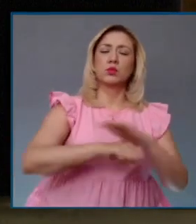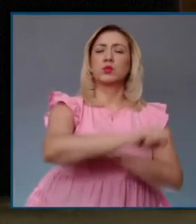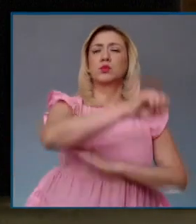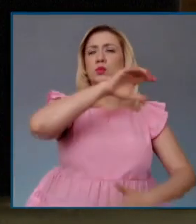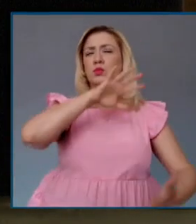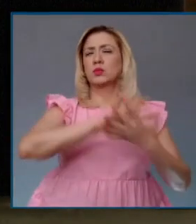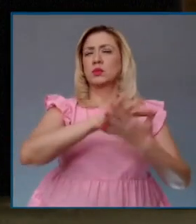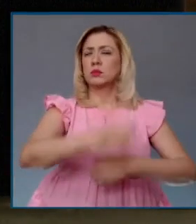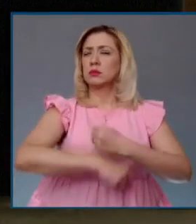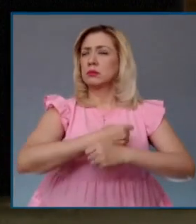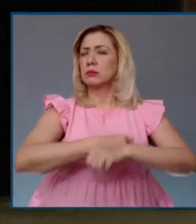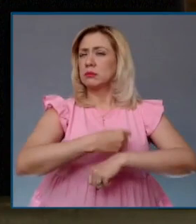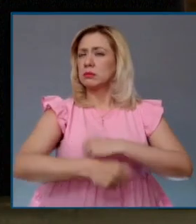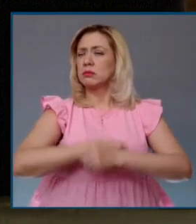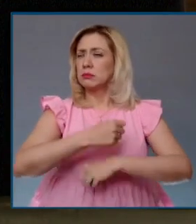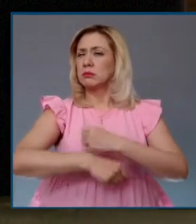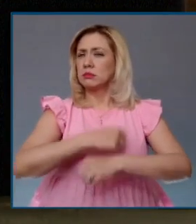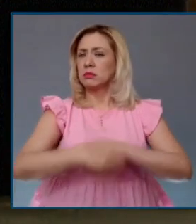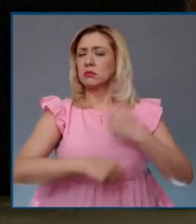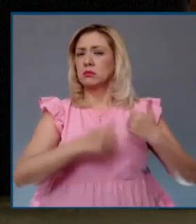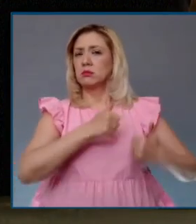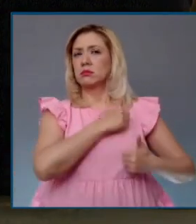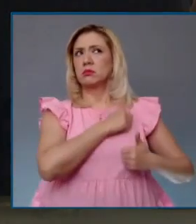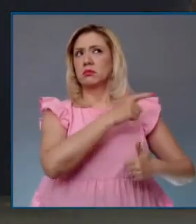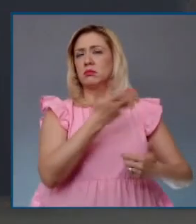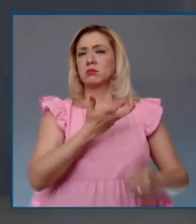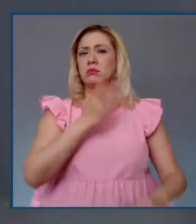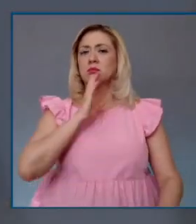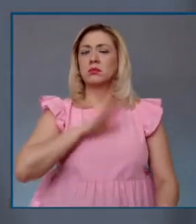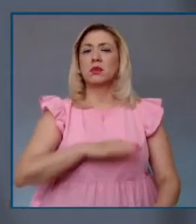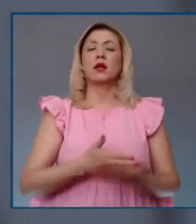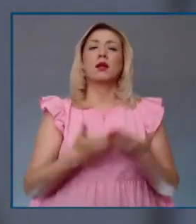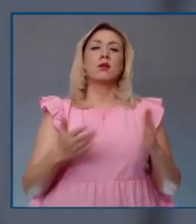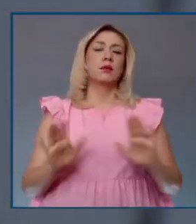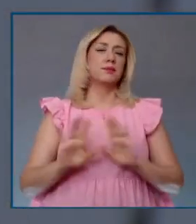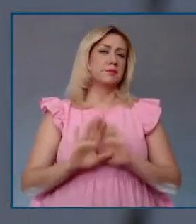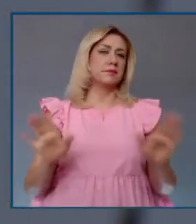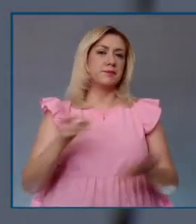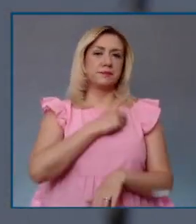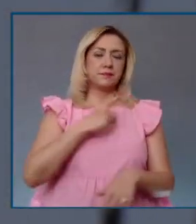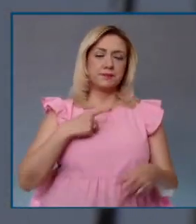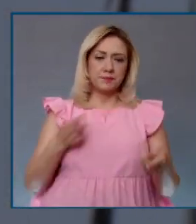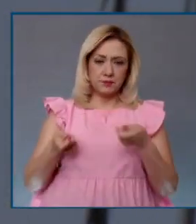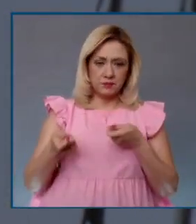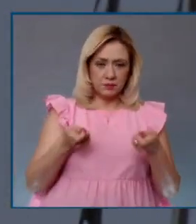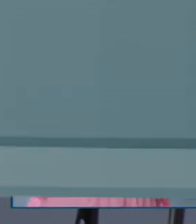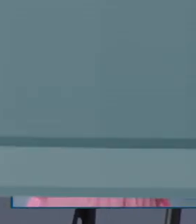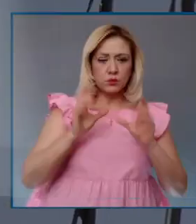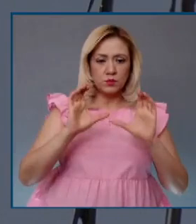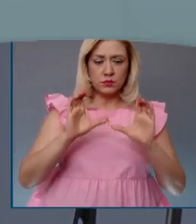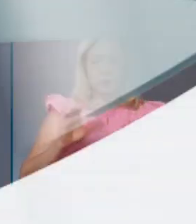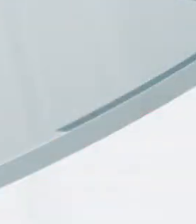operadores jurídicos deben inaplicarla mediante un debido control de convencionalidad.